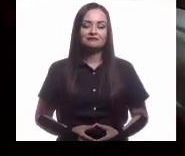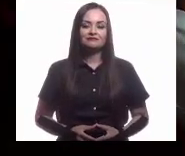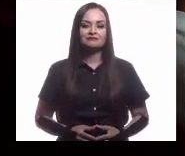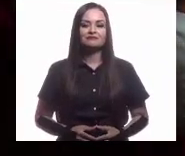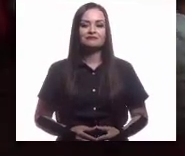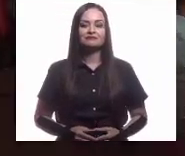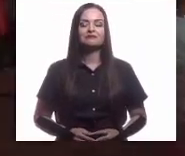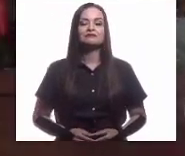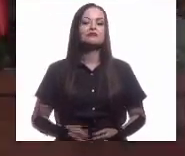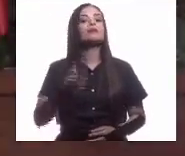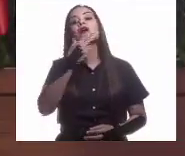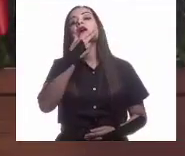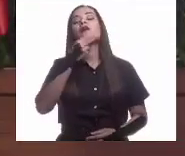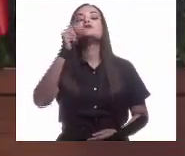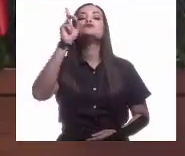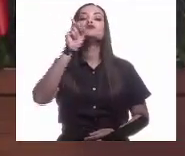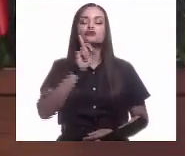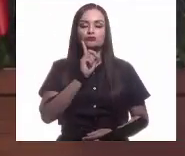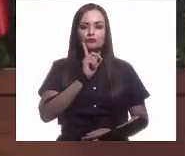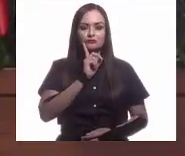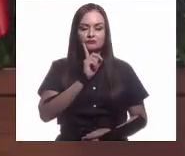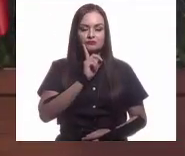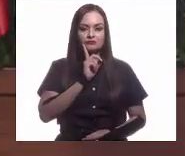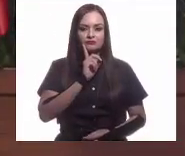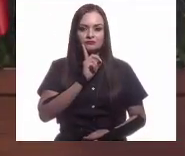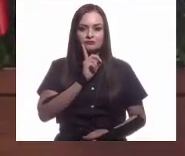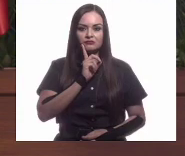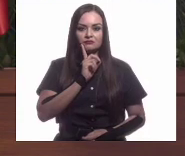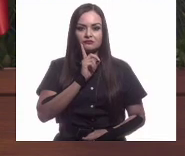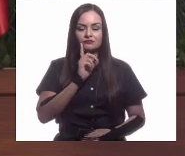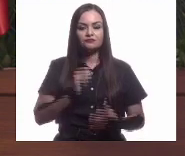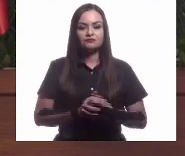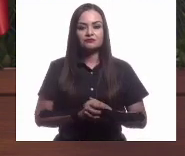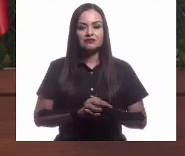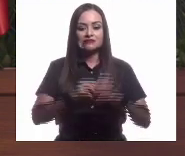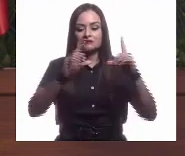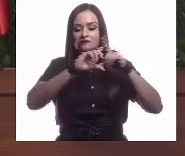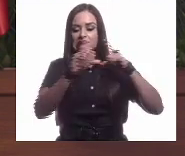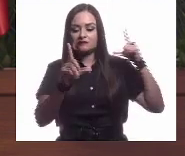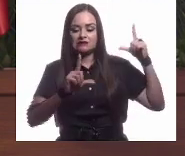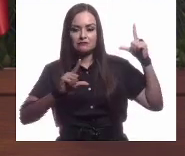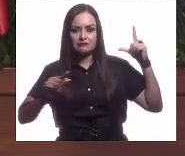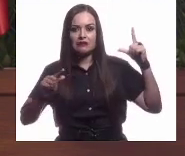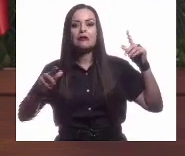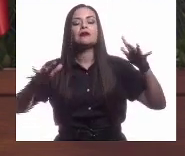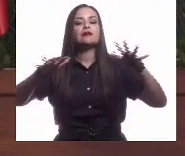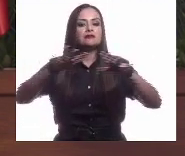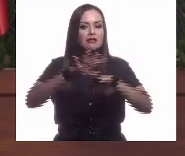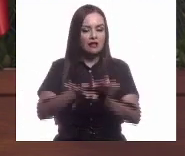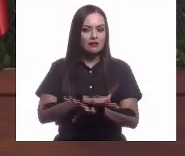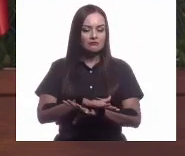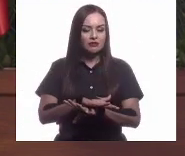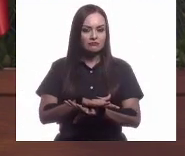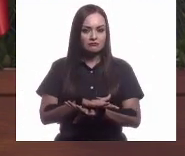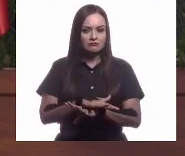Señoras, señoras y señores, el país está viviendo una etapa de cambio, su intensidad es vertiginosa